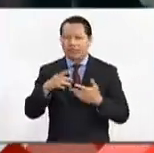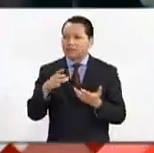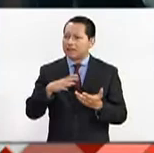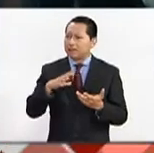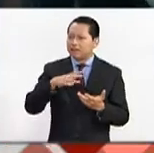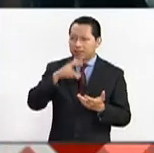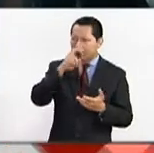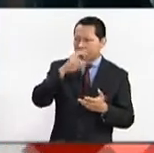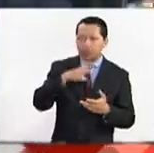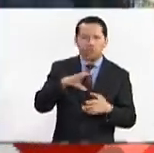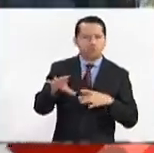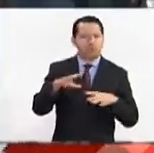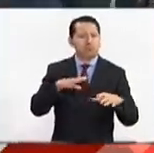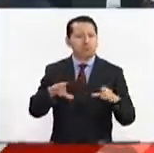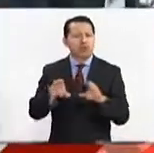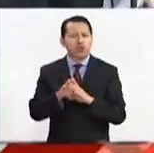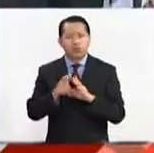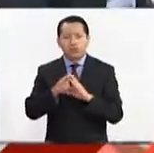el partido